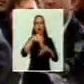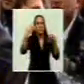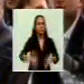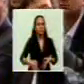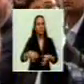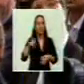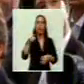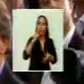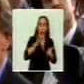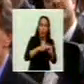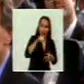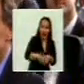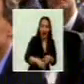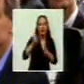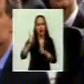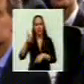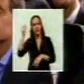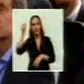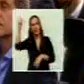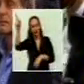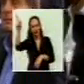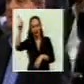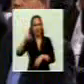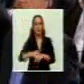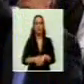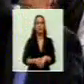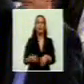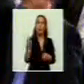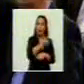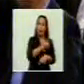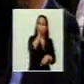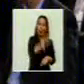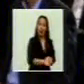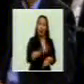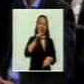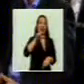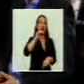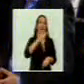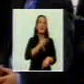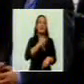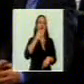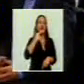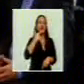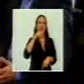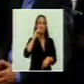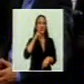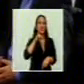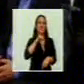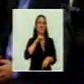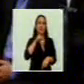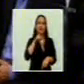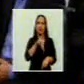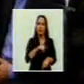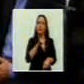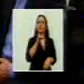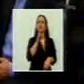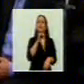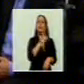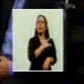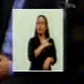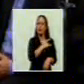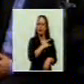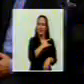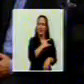cambio y comercialización. Luego, el doctor Adrián Lischief, también de la Universidad del Centro, en